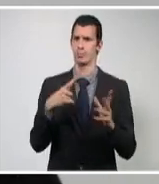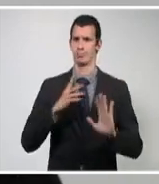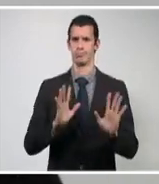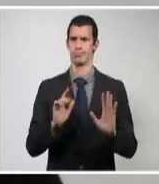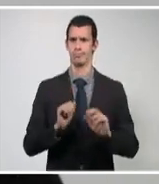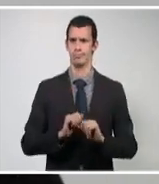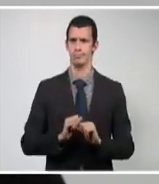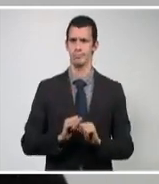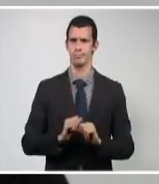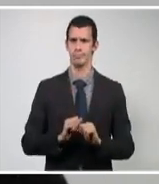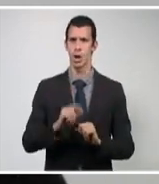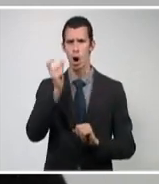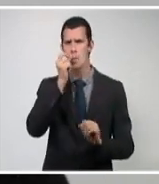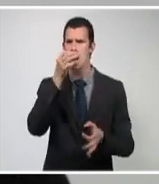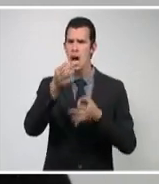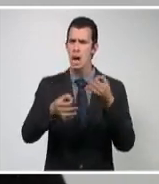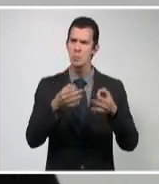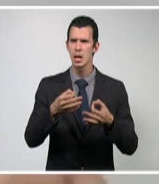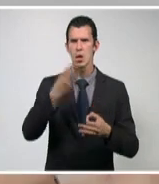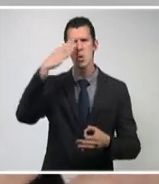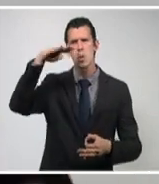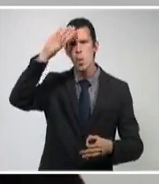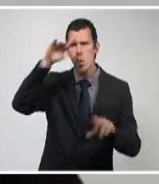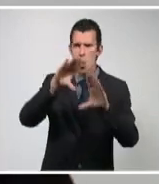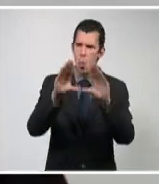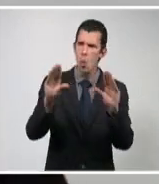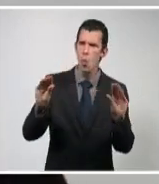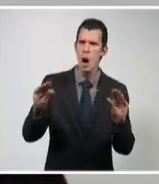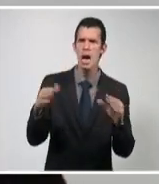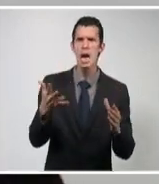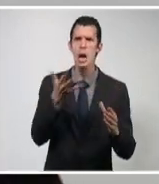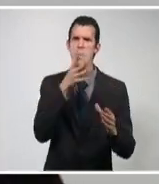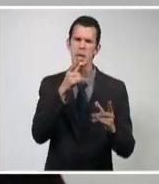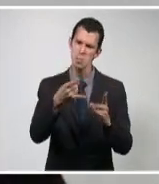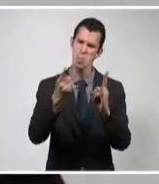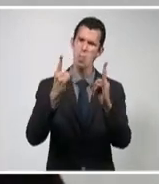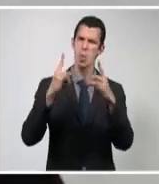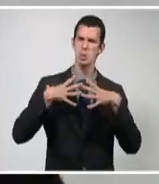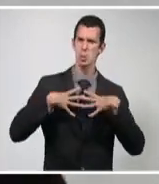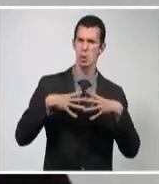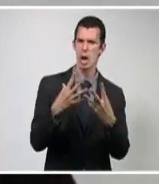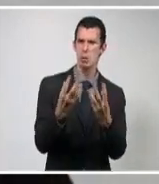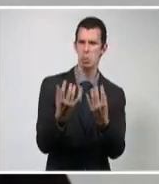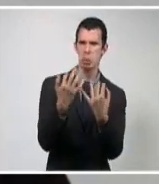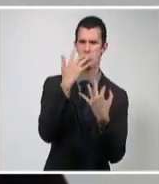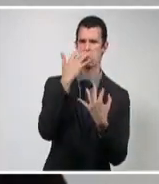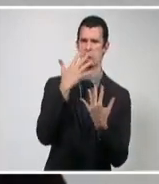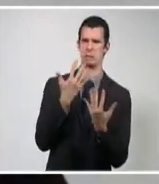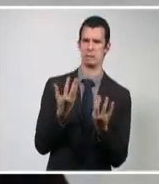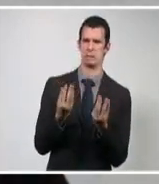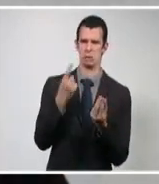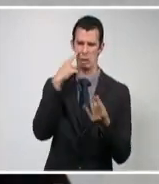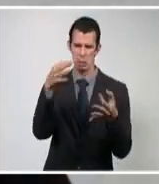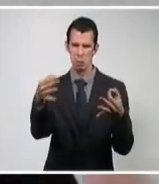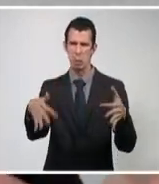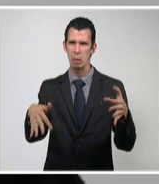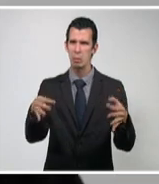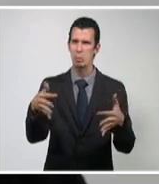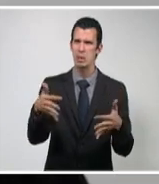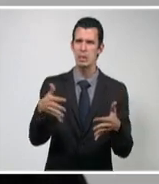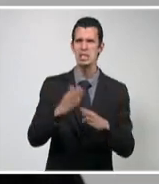peste y está drenando. Pero como decía todo en ese manifiesto, precisamente, solamente puede